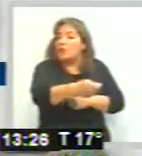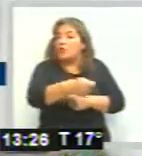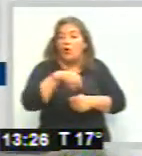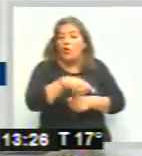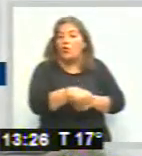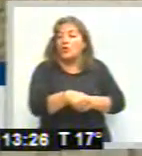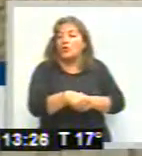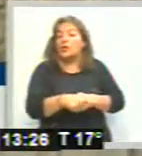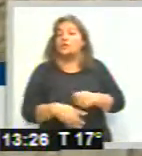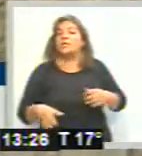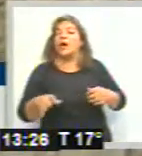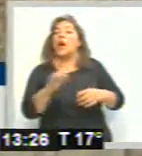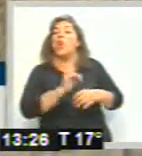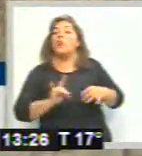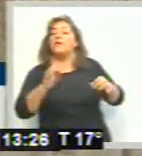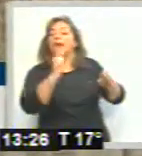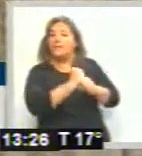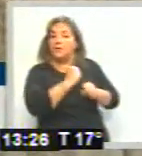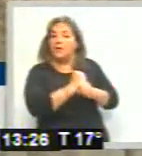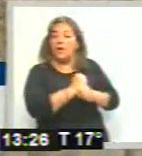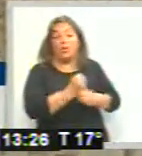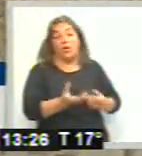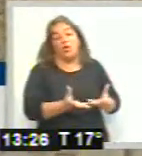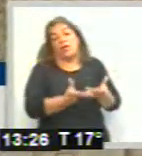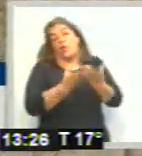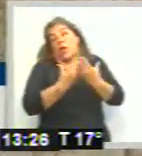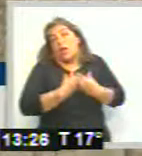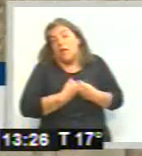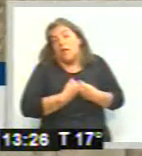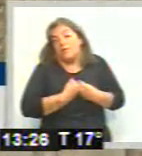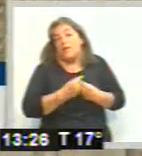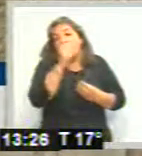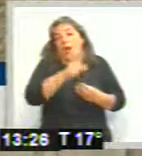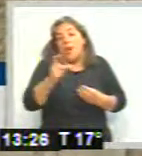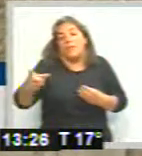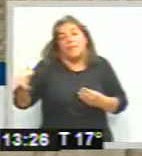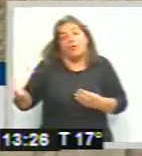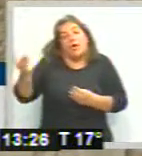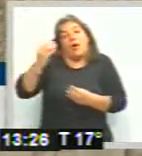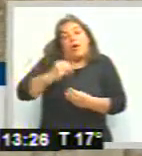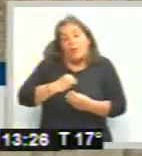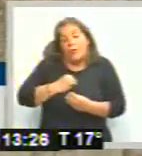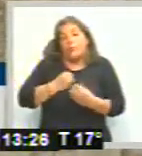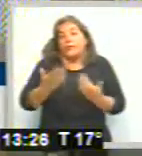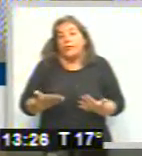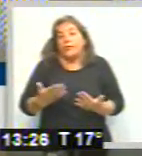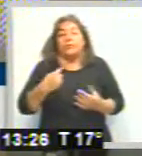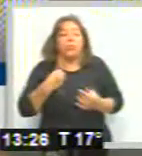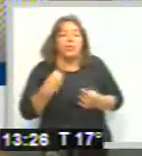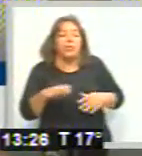unidad. También es un alivio para los beneficiarios, ¿no? Por supuesto que es un alivio para los beneficiarios porque el como piso de